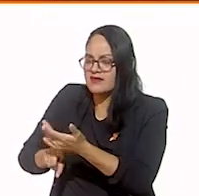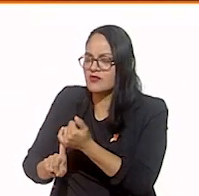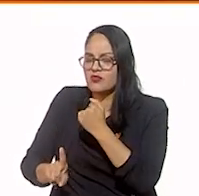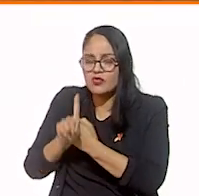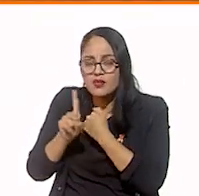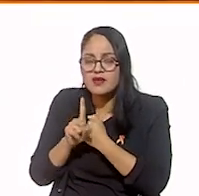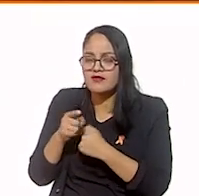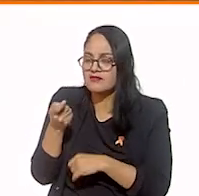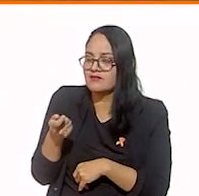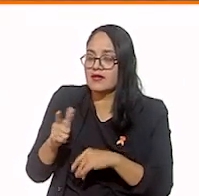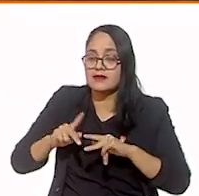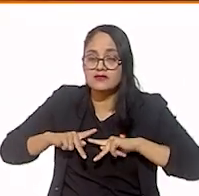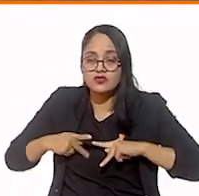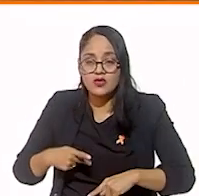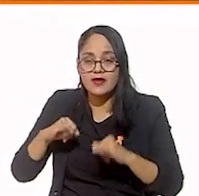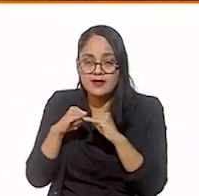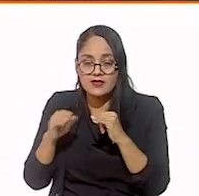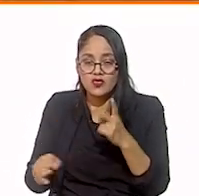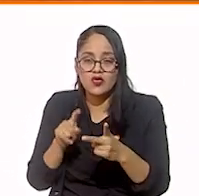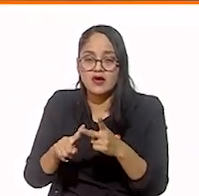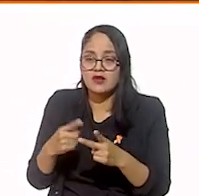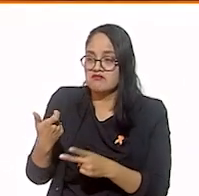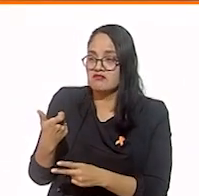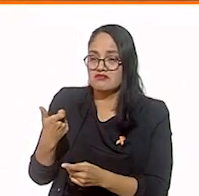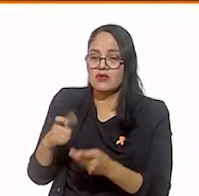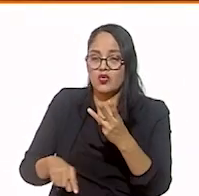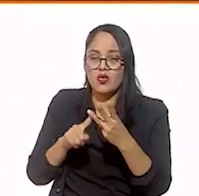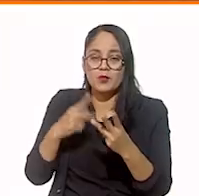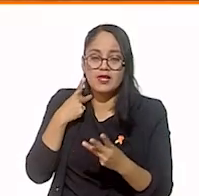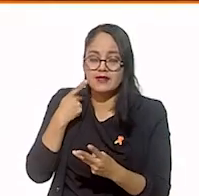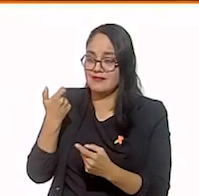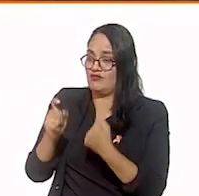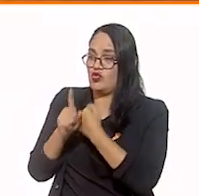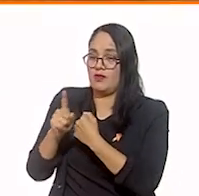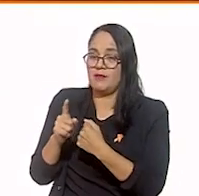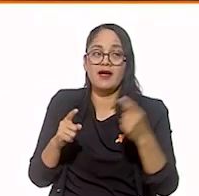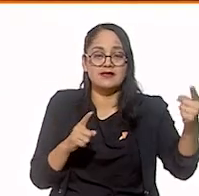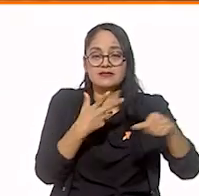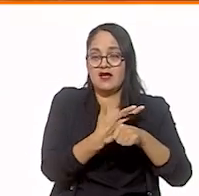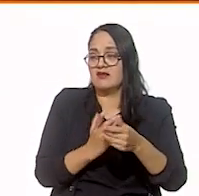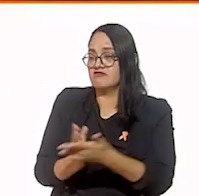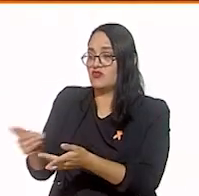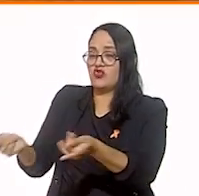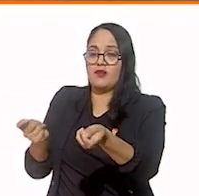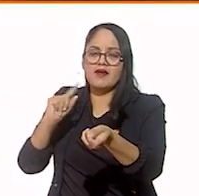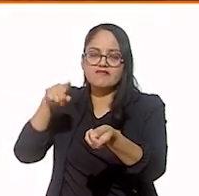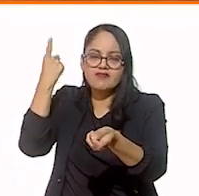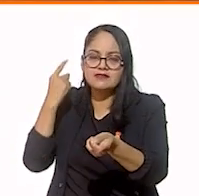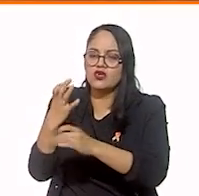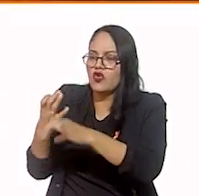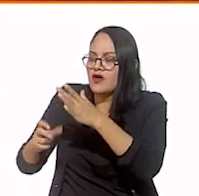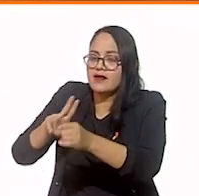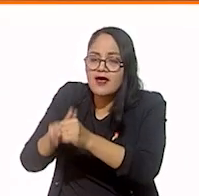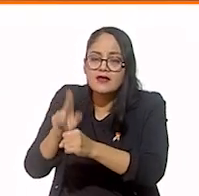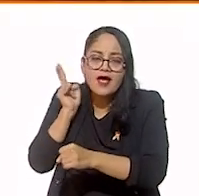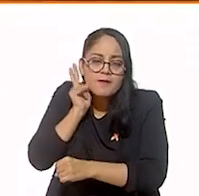en sus instituciones, socavado políticamente, fragmentado económicamente, es mucho más fácil dominarlo y extraerle los recursos naturales. Mira lo que pasó en Irak,